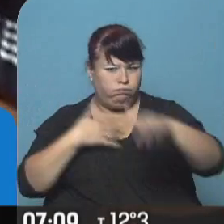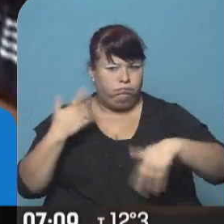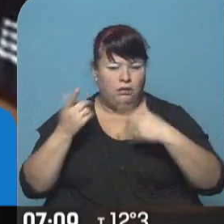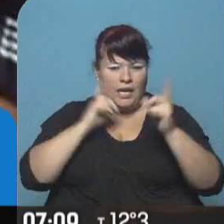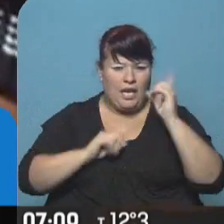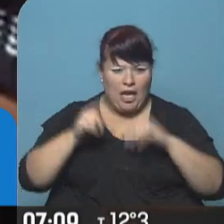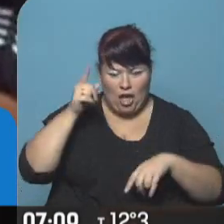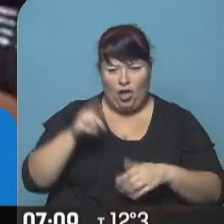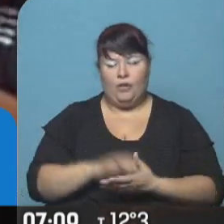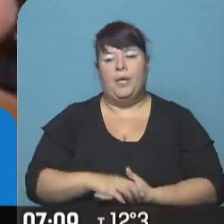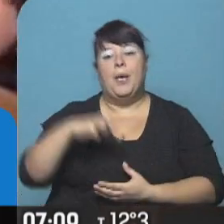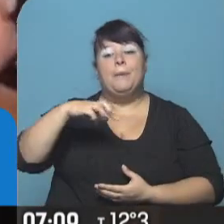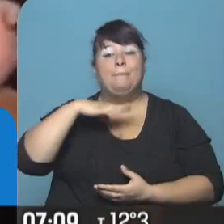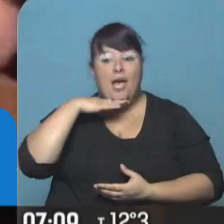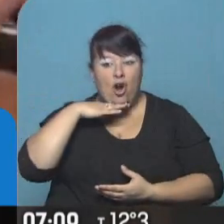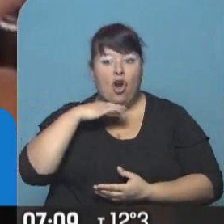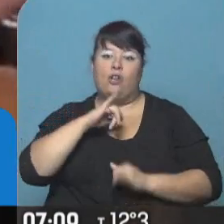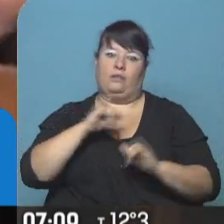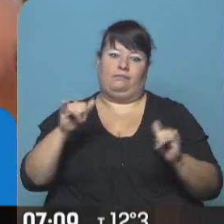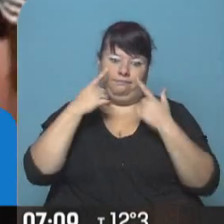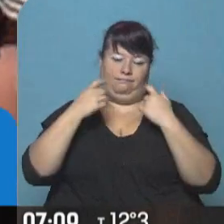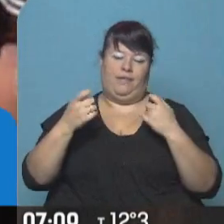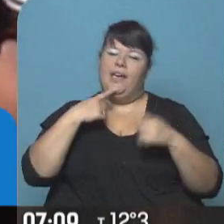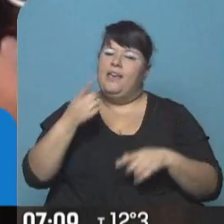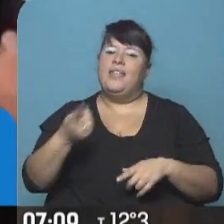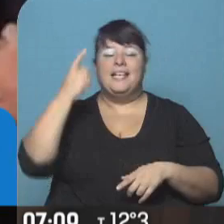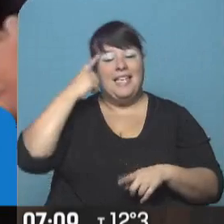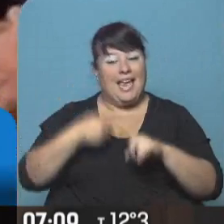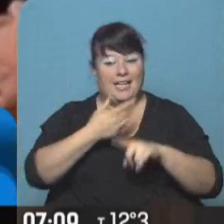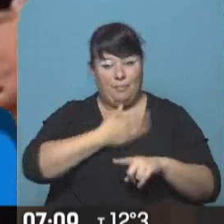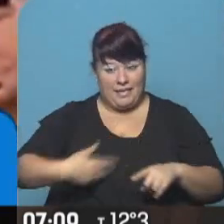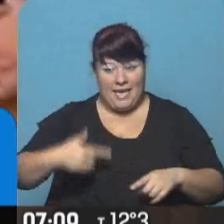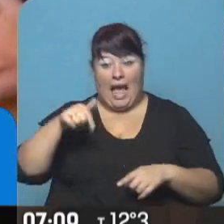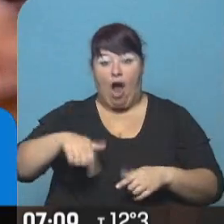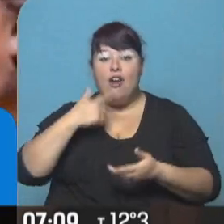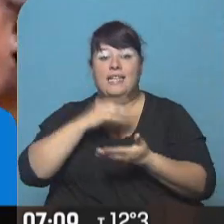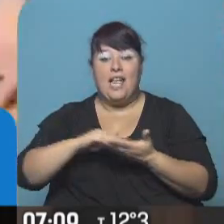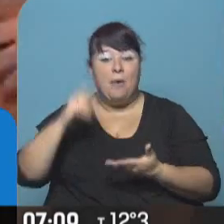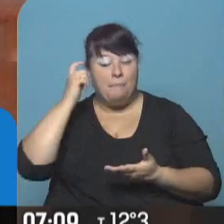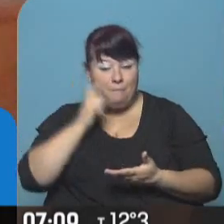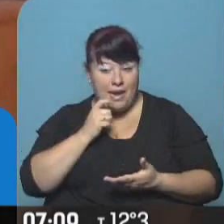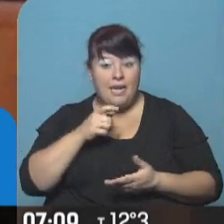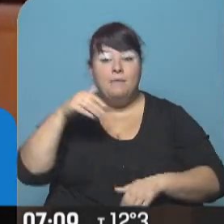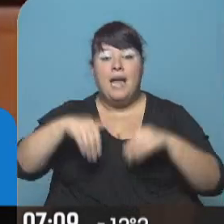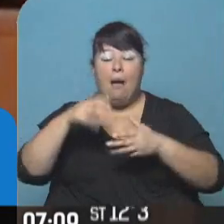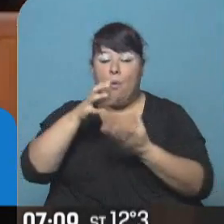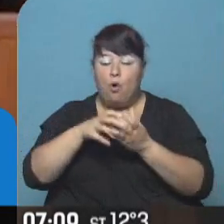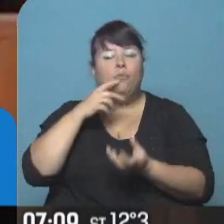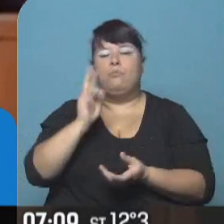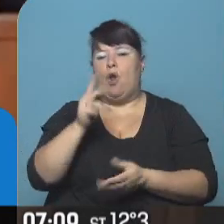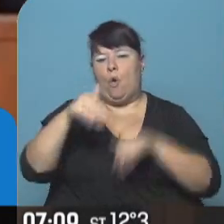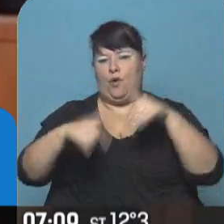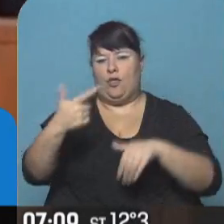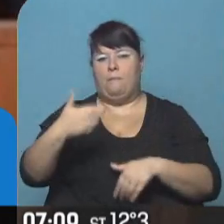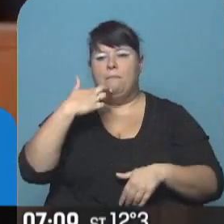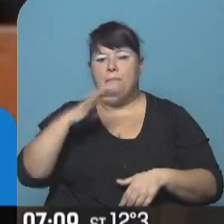situación. El PJ, alerta, claro, resolvió que el expresidente y actual senador Carlos Menem, la Cámara Electoral, no podrá competir en las